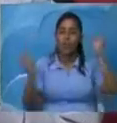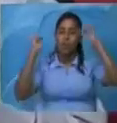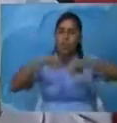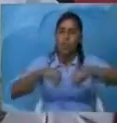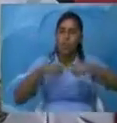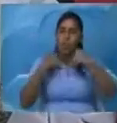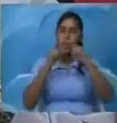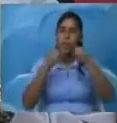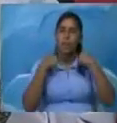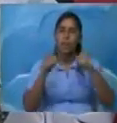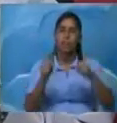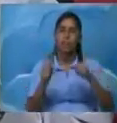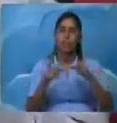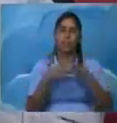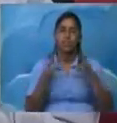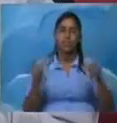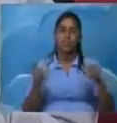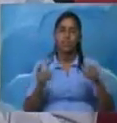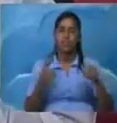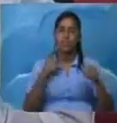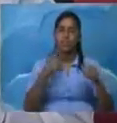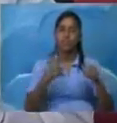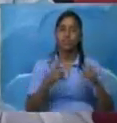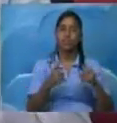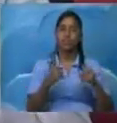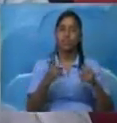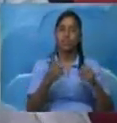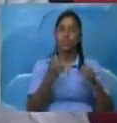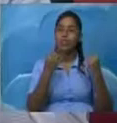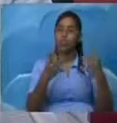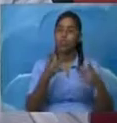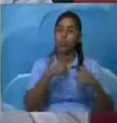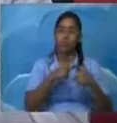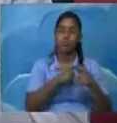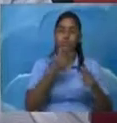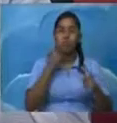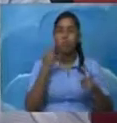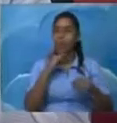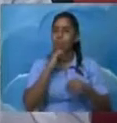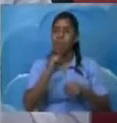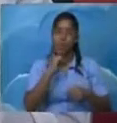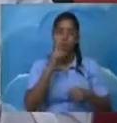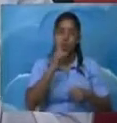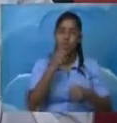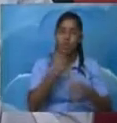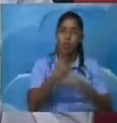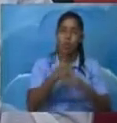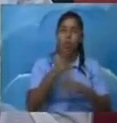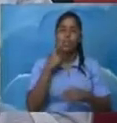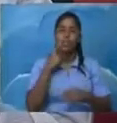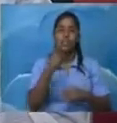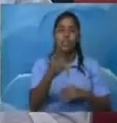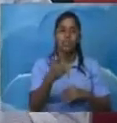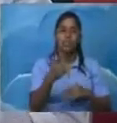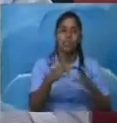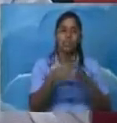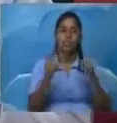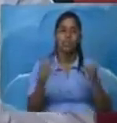del dicho al hecho, dicen por allí, hay mucho trecho. Eso está en San Román